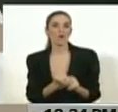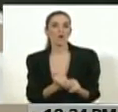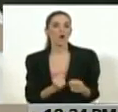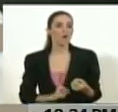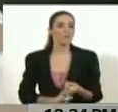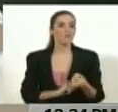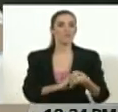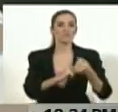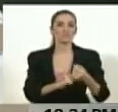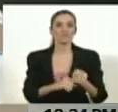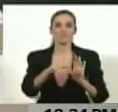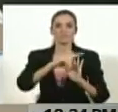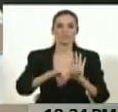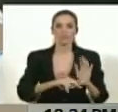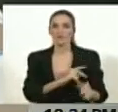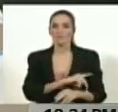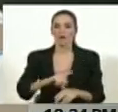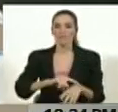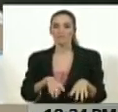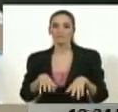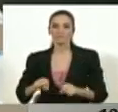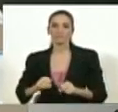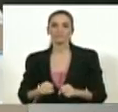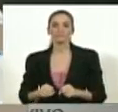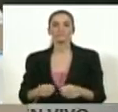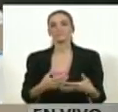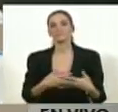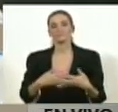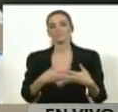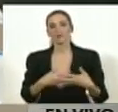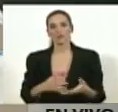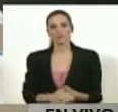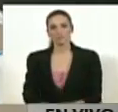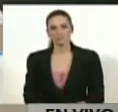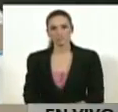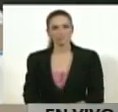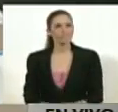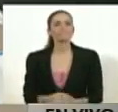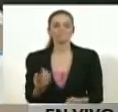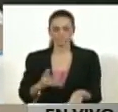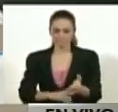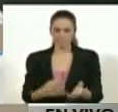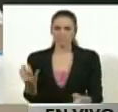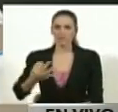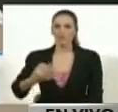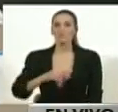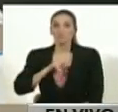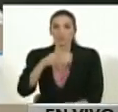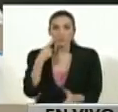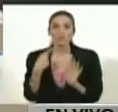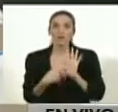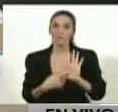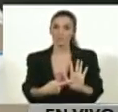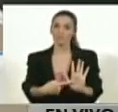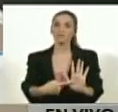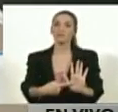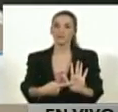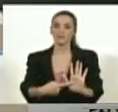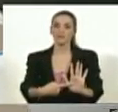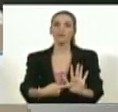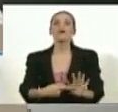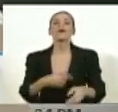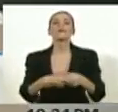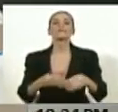directrices intervencionistas del departamento de estado es una realidad y lo hemos demostrado y quien hace las